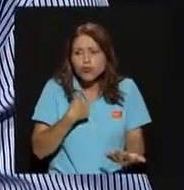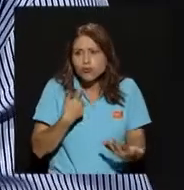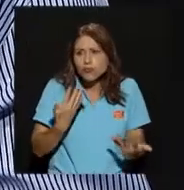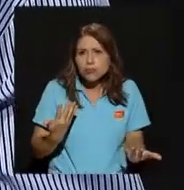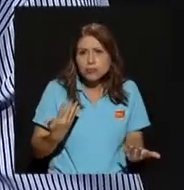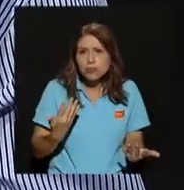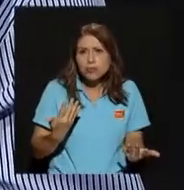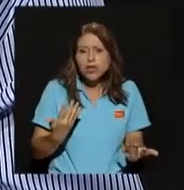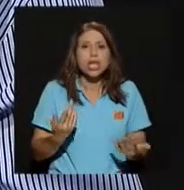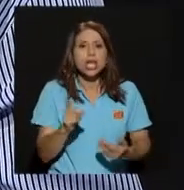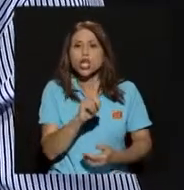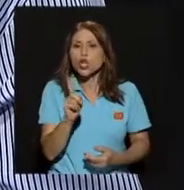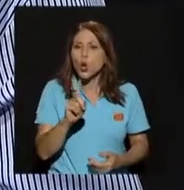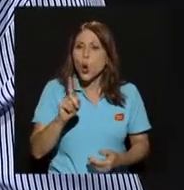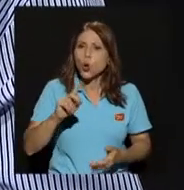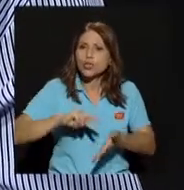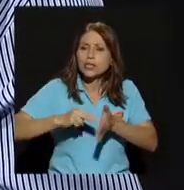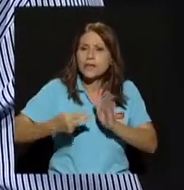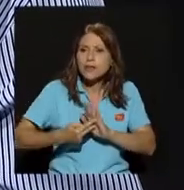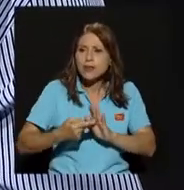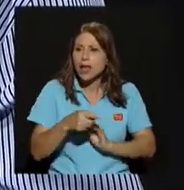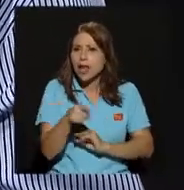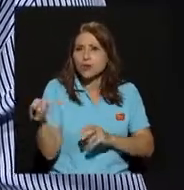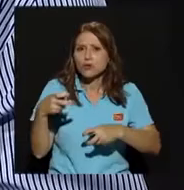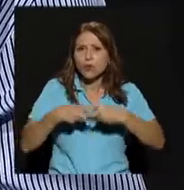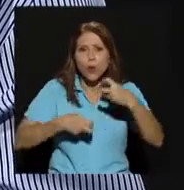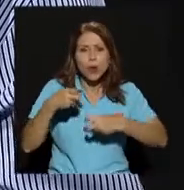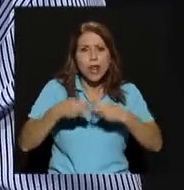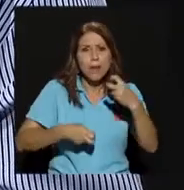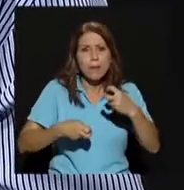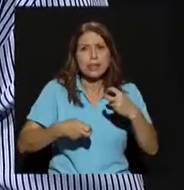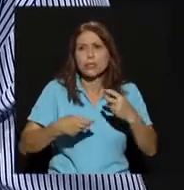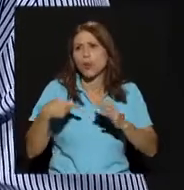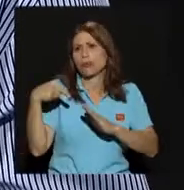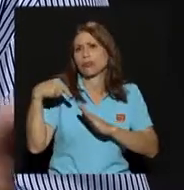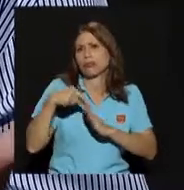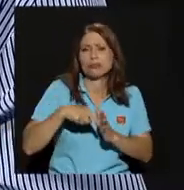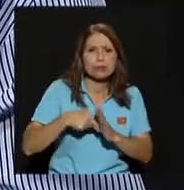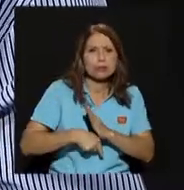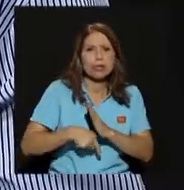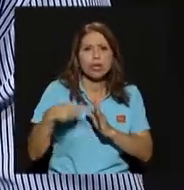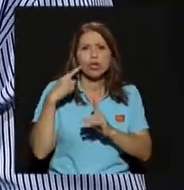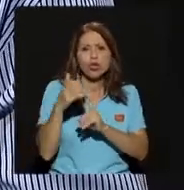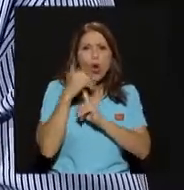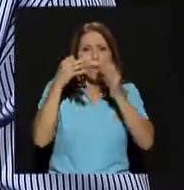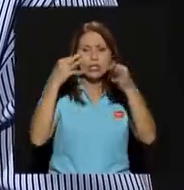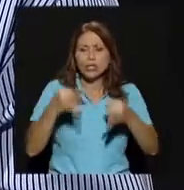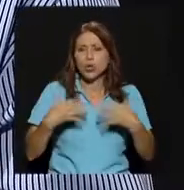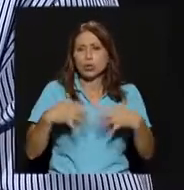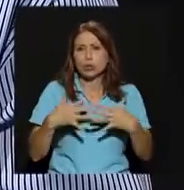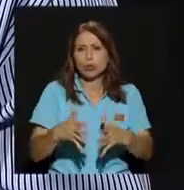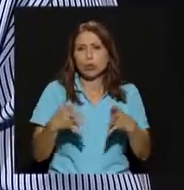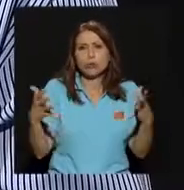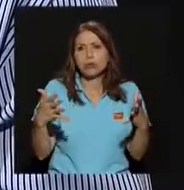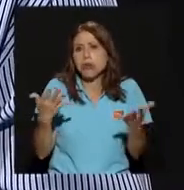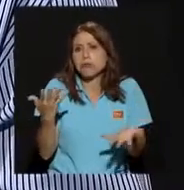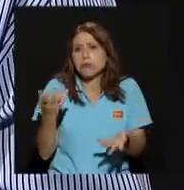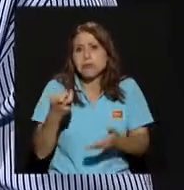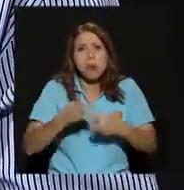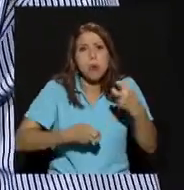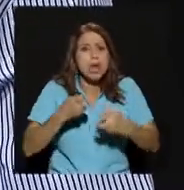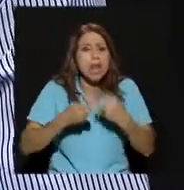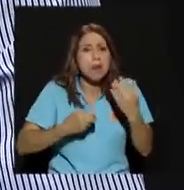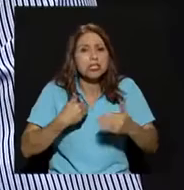universitaria, y no necesariamente son problemas de gran gestión, de grandes decisiones, sino de gestión del día a